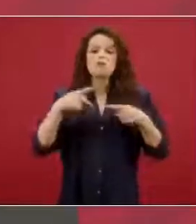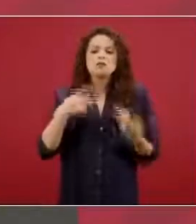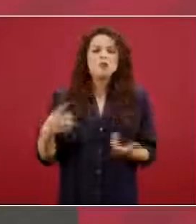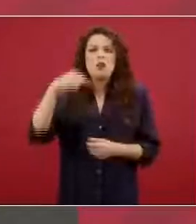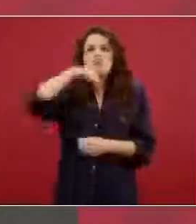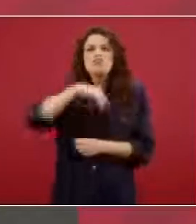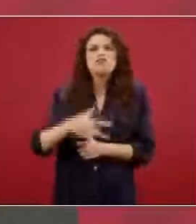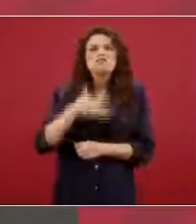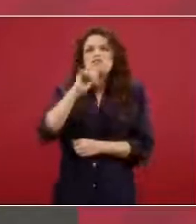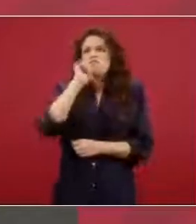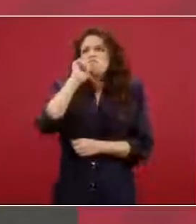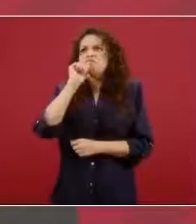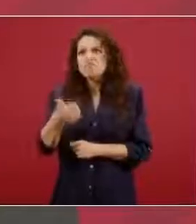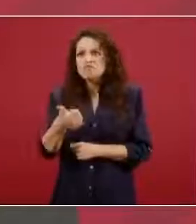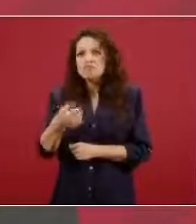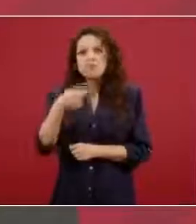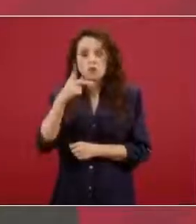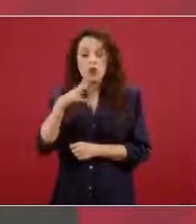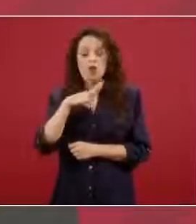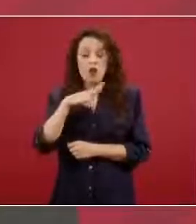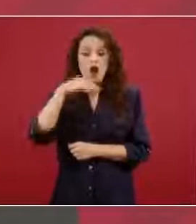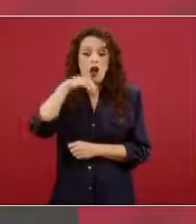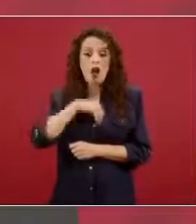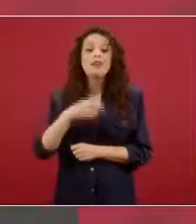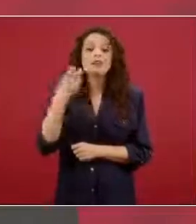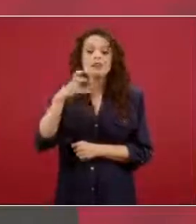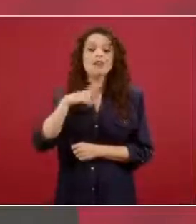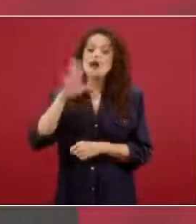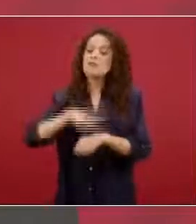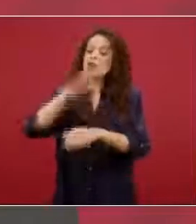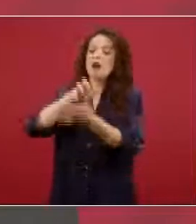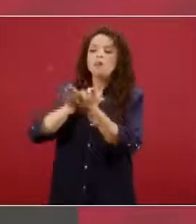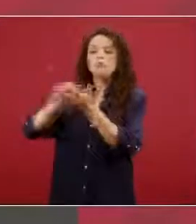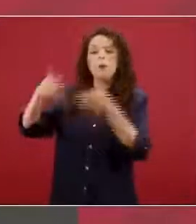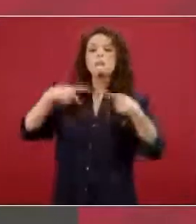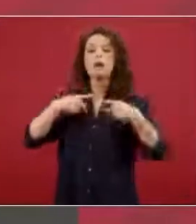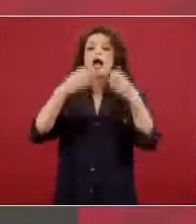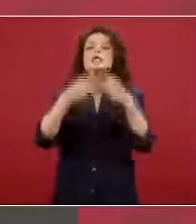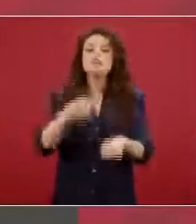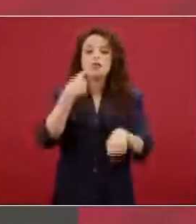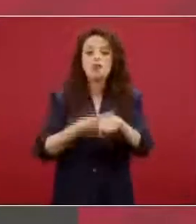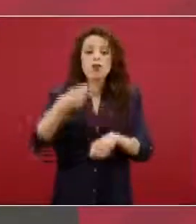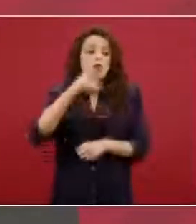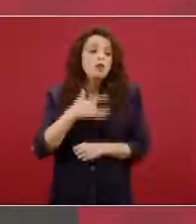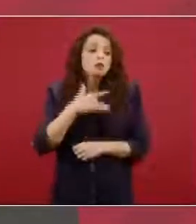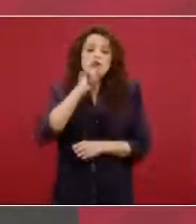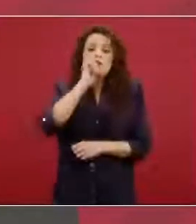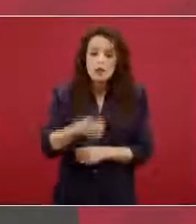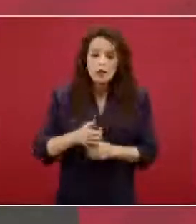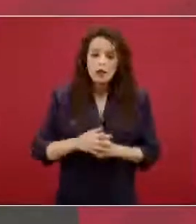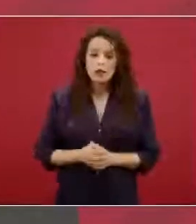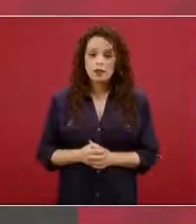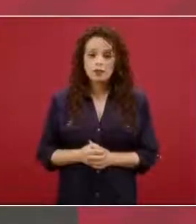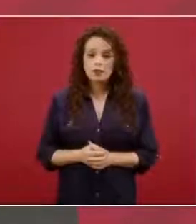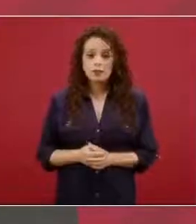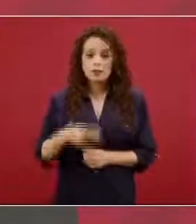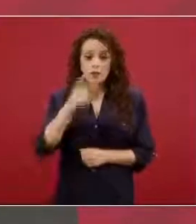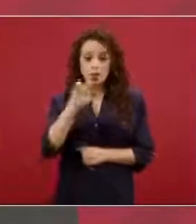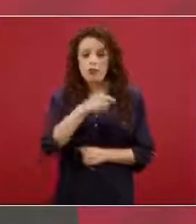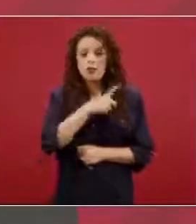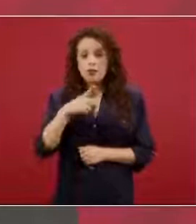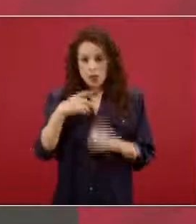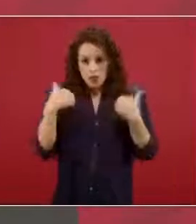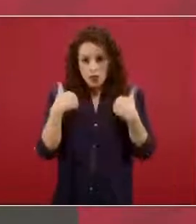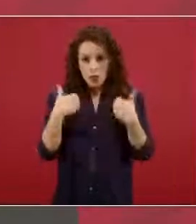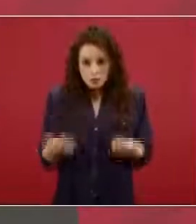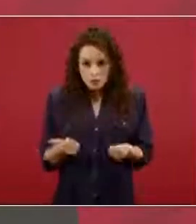asintomáticos y va a haber un mayor número de casos. Y esto en su momento tendrá que interpretarse juiciosamente para que no